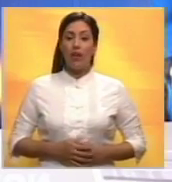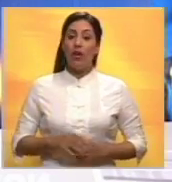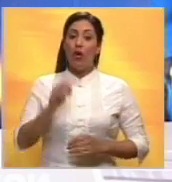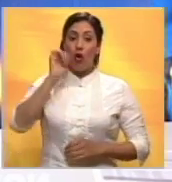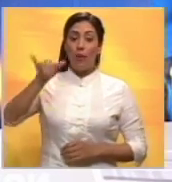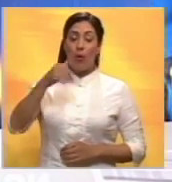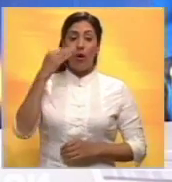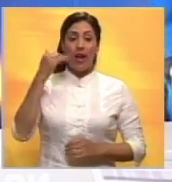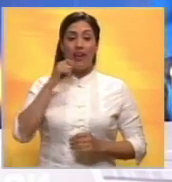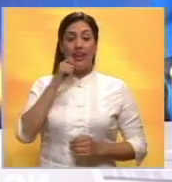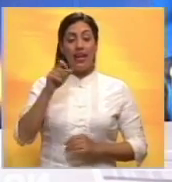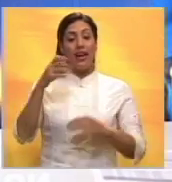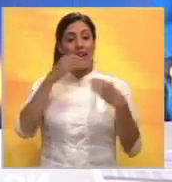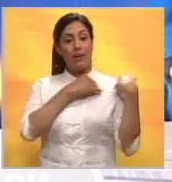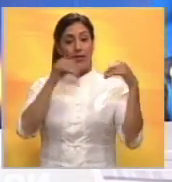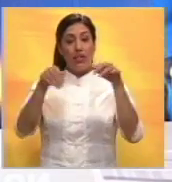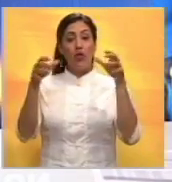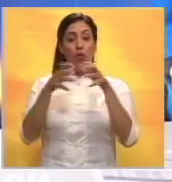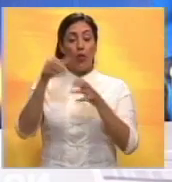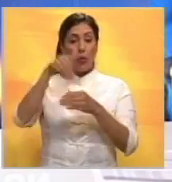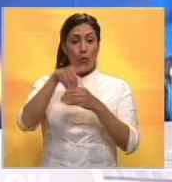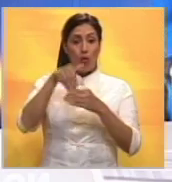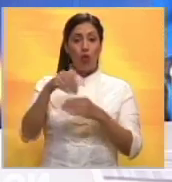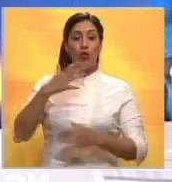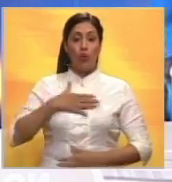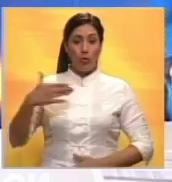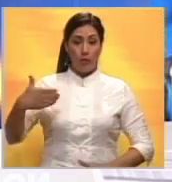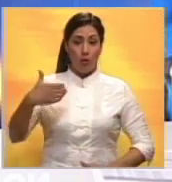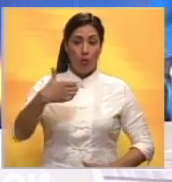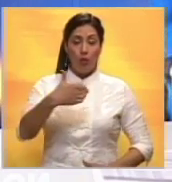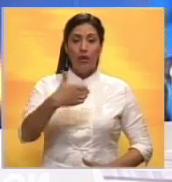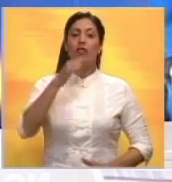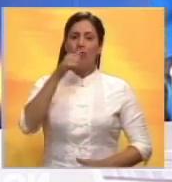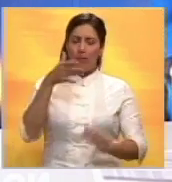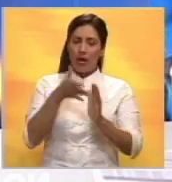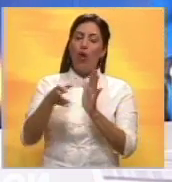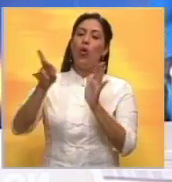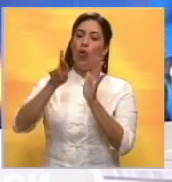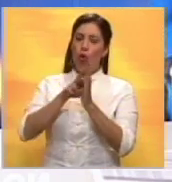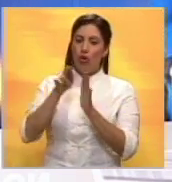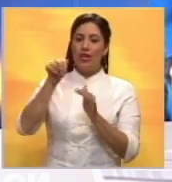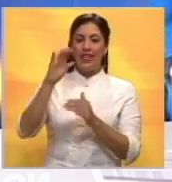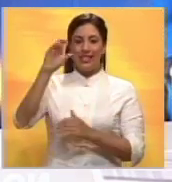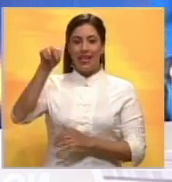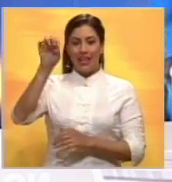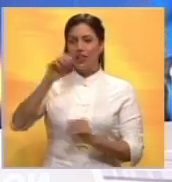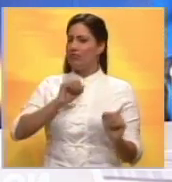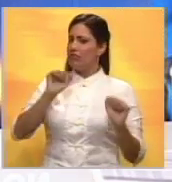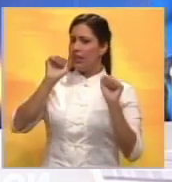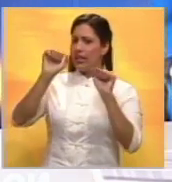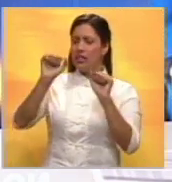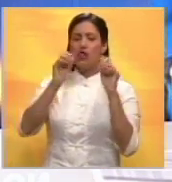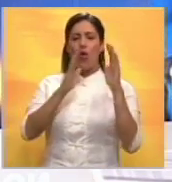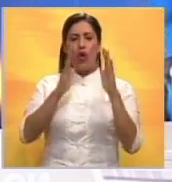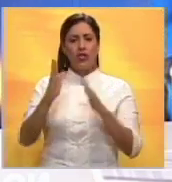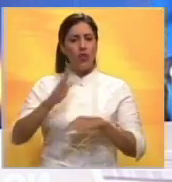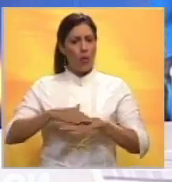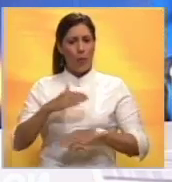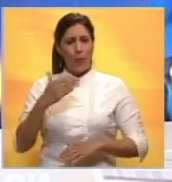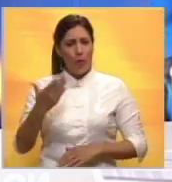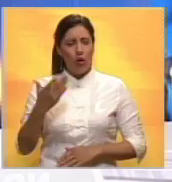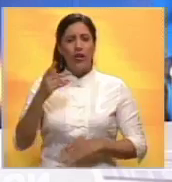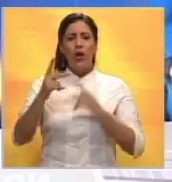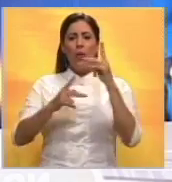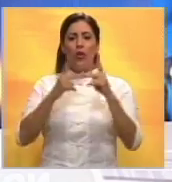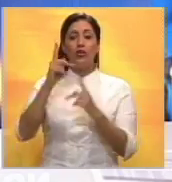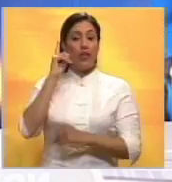Juan Carlos Caldera representante electoral de la mesa de la unidad democrática reiteró en el cne el rechazo de esa organización al